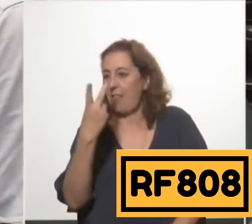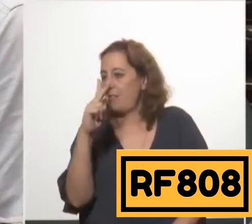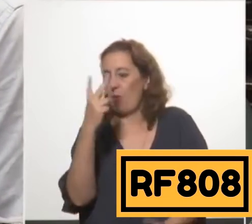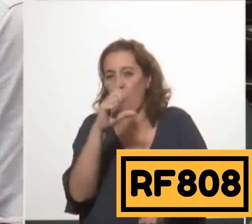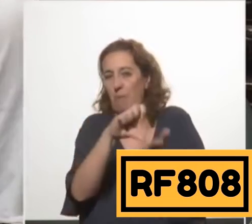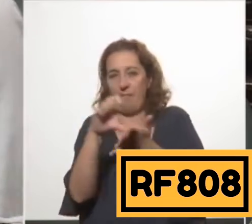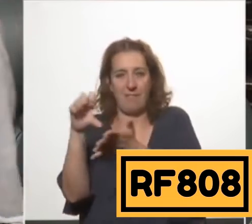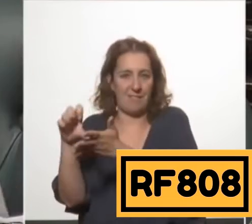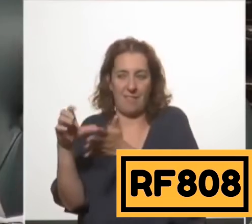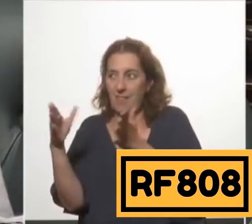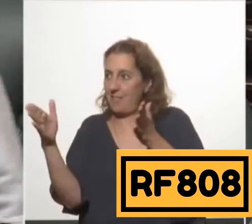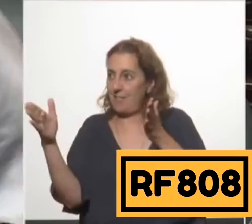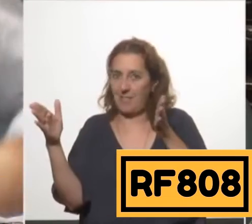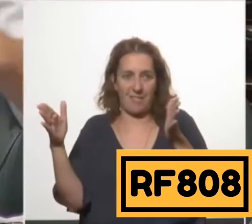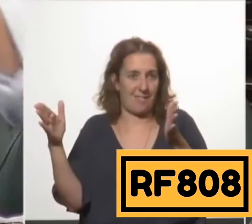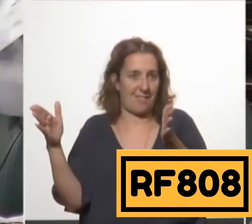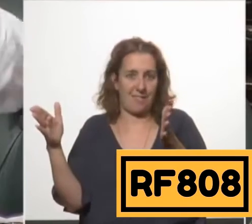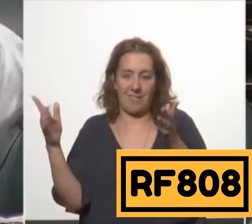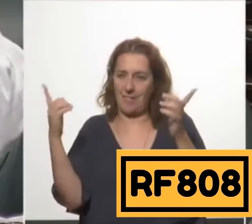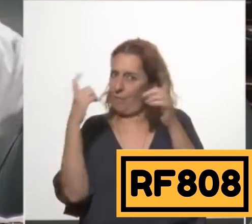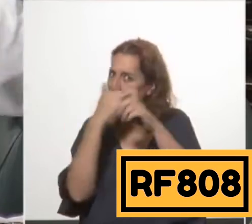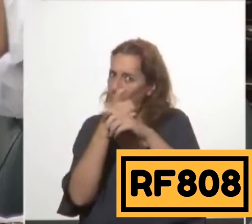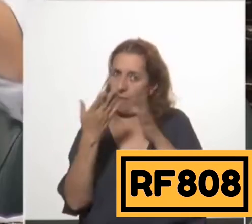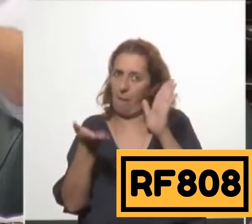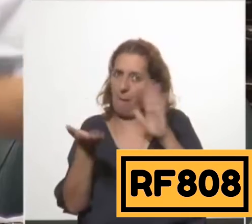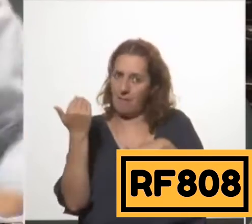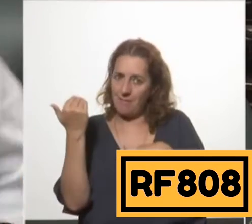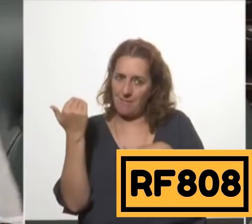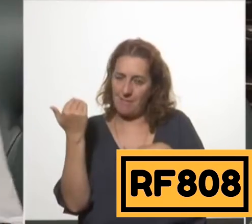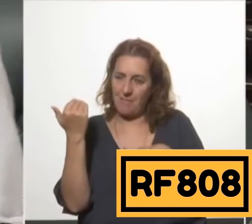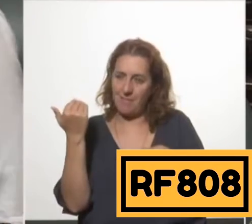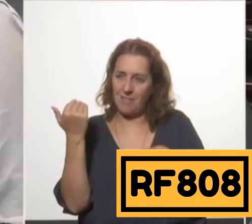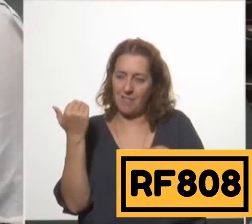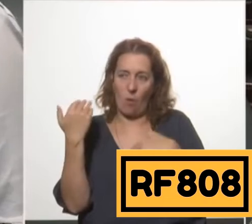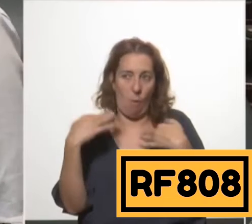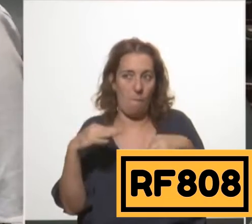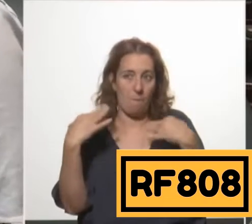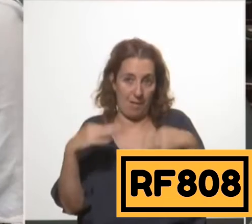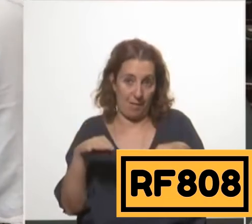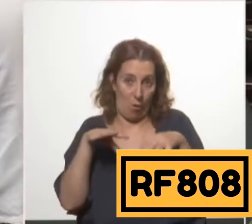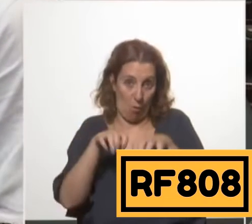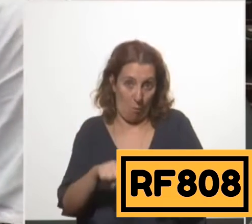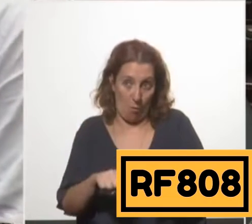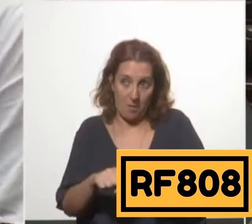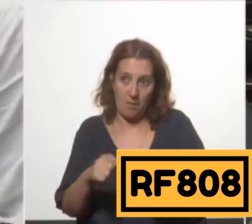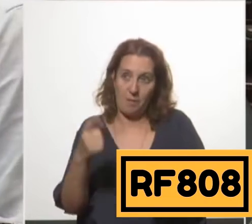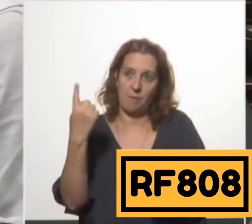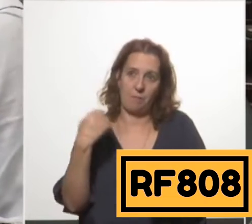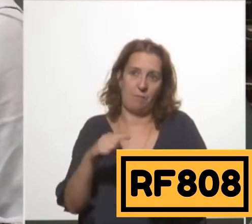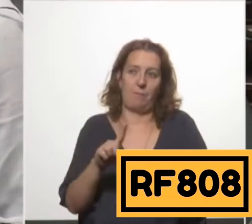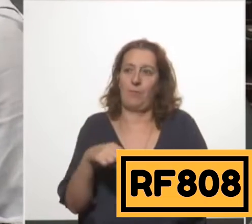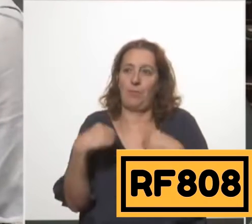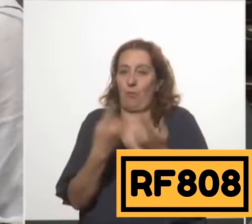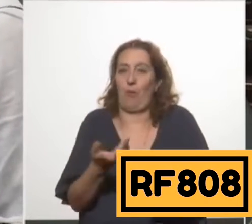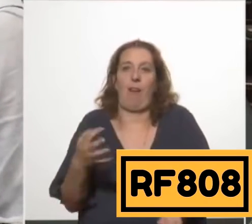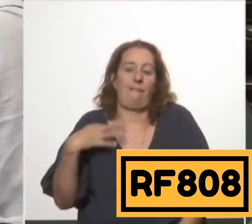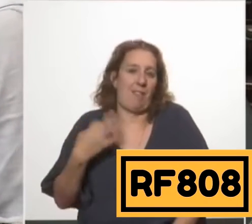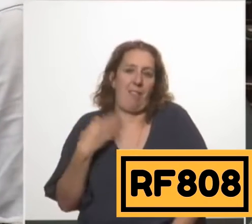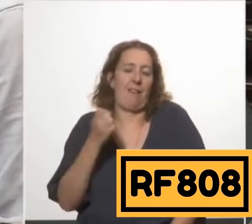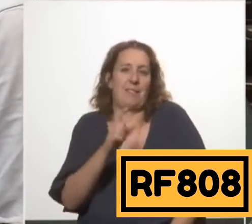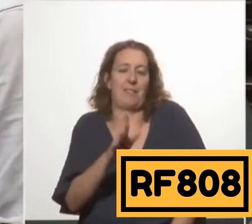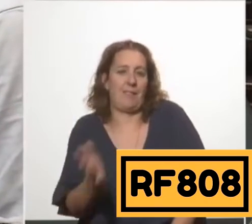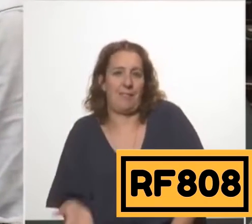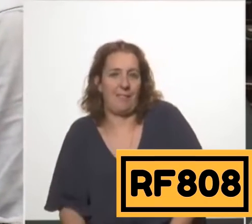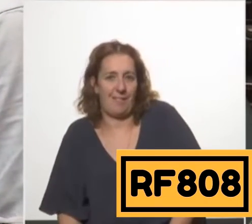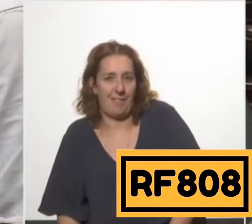además tienen mayor dificultad para cumplir lo que se comprometen. Pero para nosotros es la vida. Y esto lo